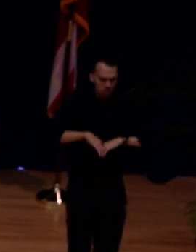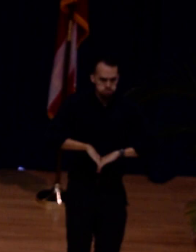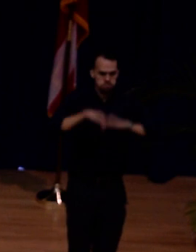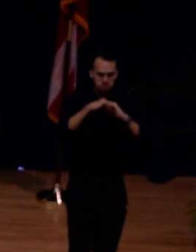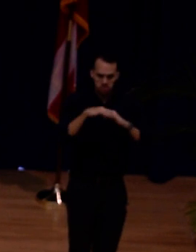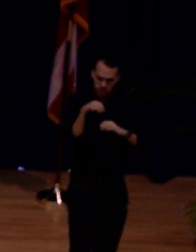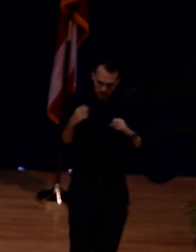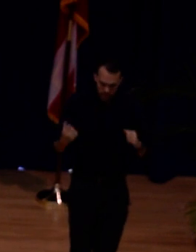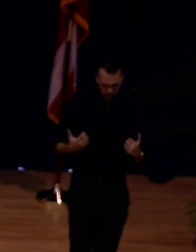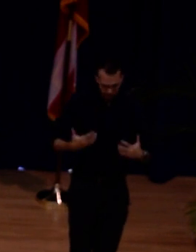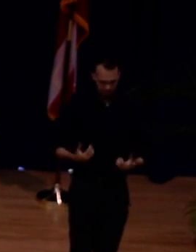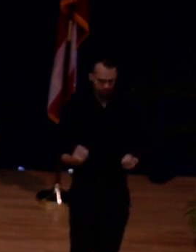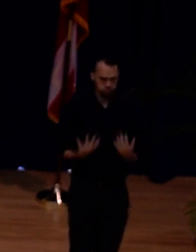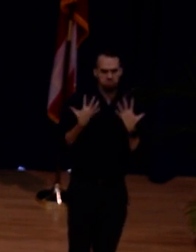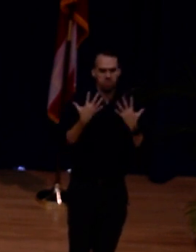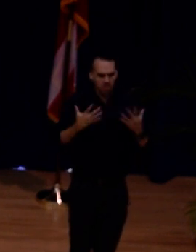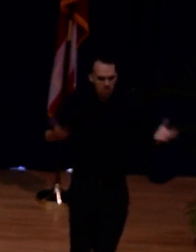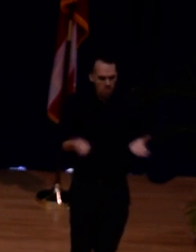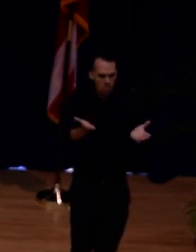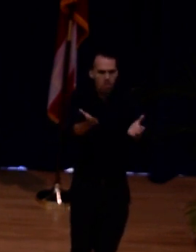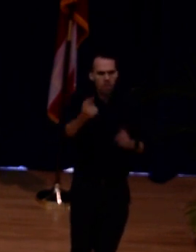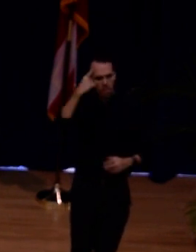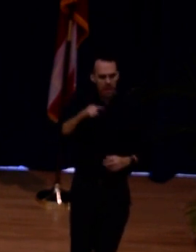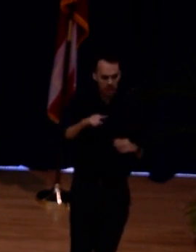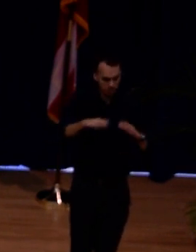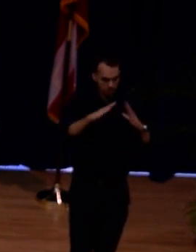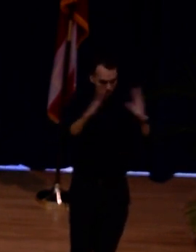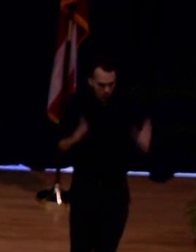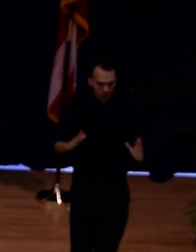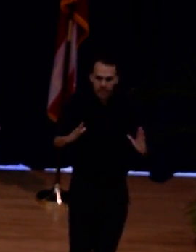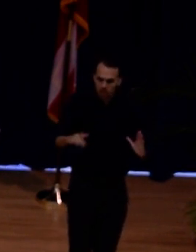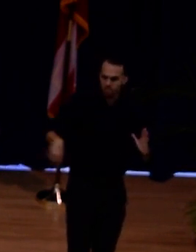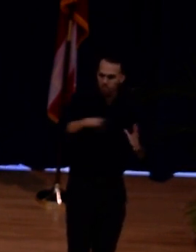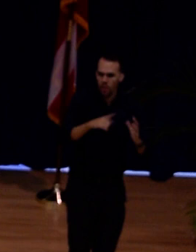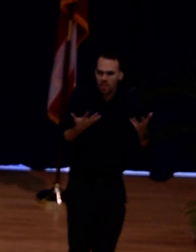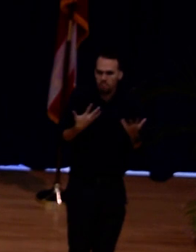gente pueda generar la energía en sus mismos hogares y asimismo consumirla.